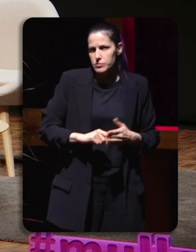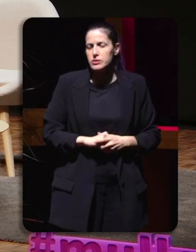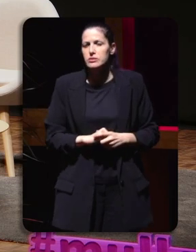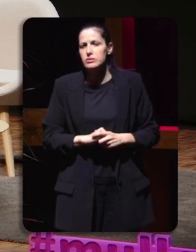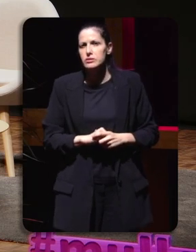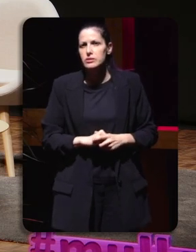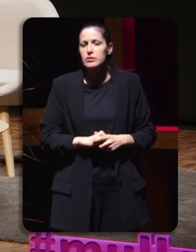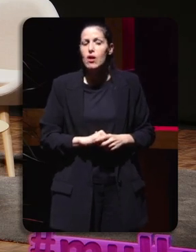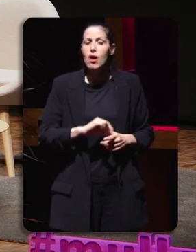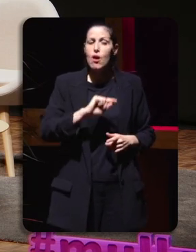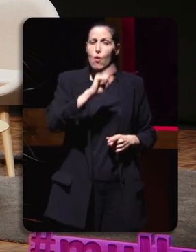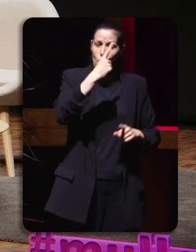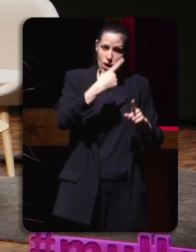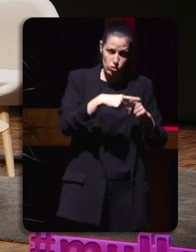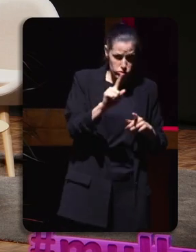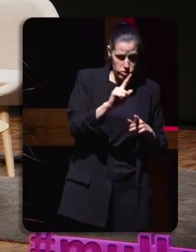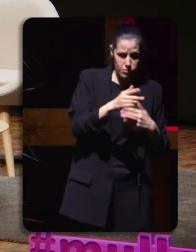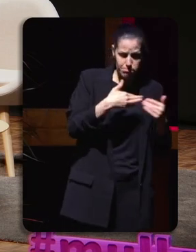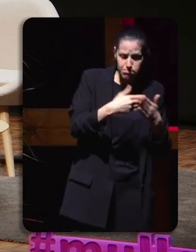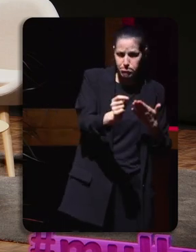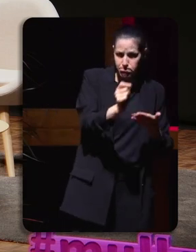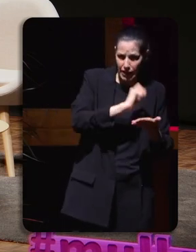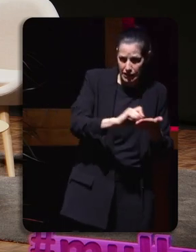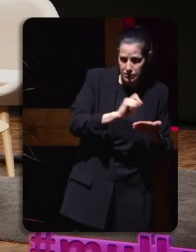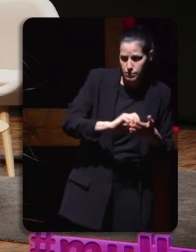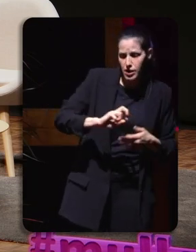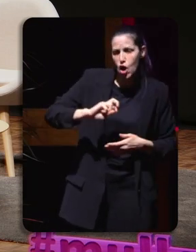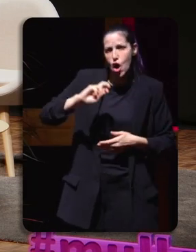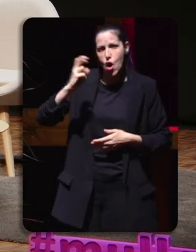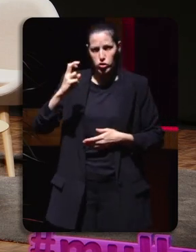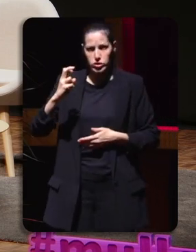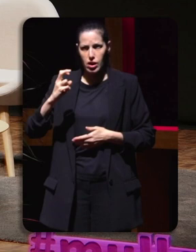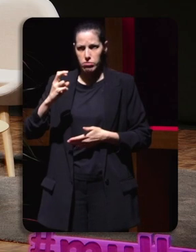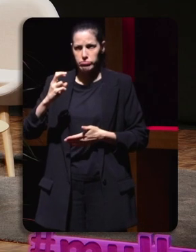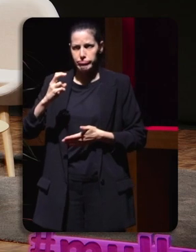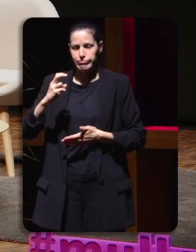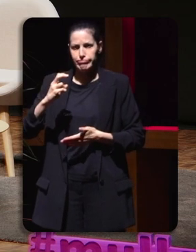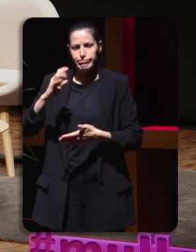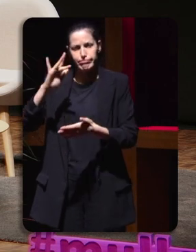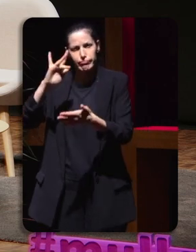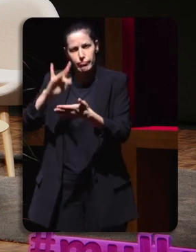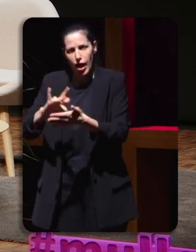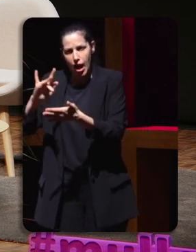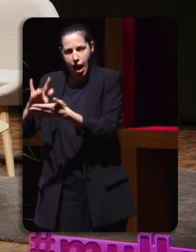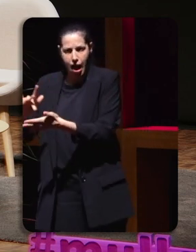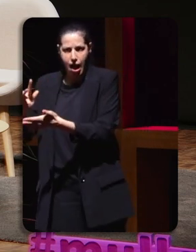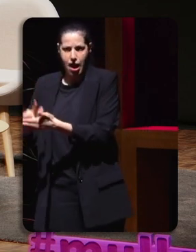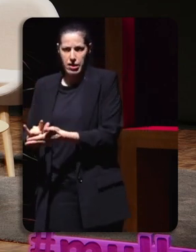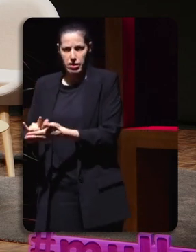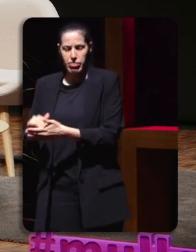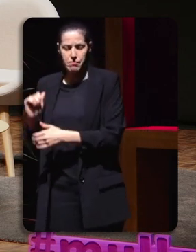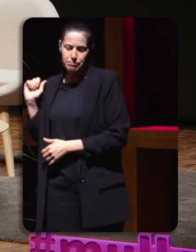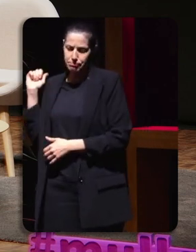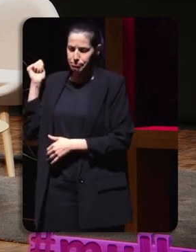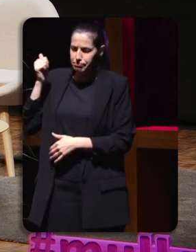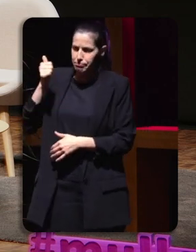una cosa es escribir y otra cosa es marcar la agenda y la agenda literaria y de pensamiento ha sido muy masculina la